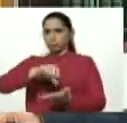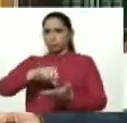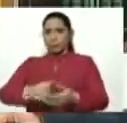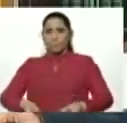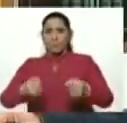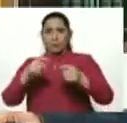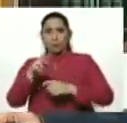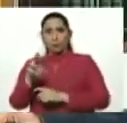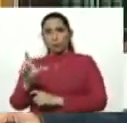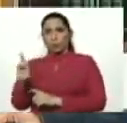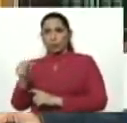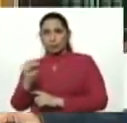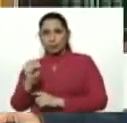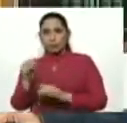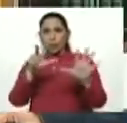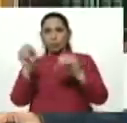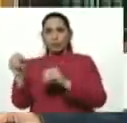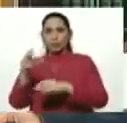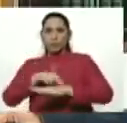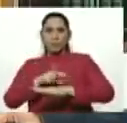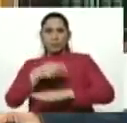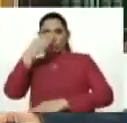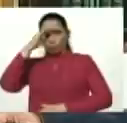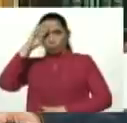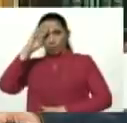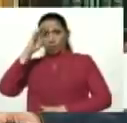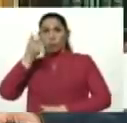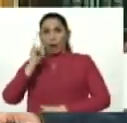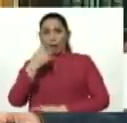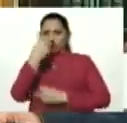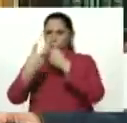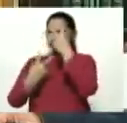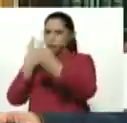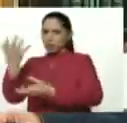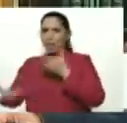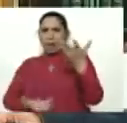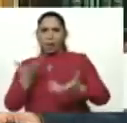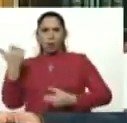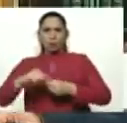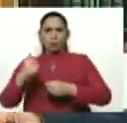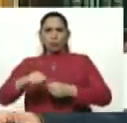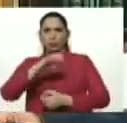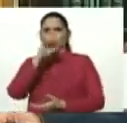mercado de las pulgas. 80 médicos cubanos están allá, en el calor del Zulia.